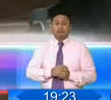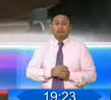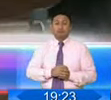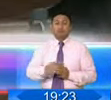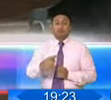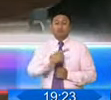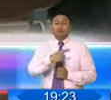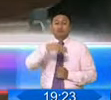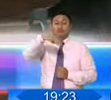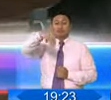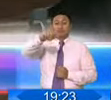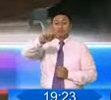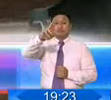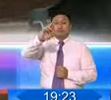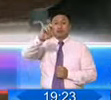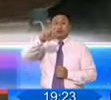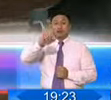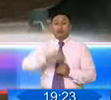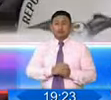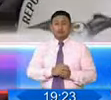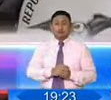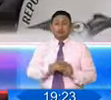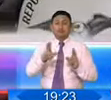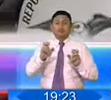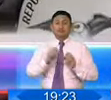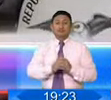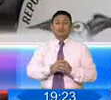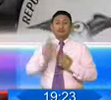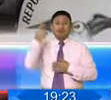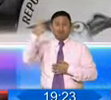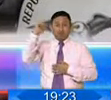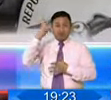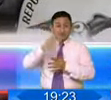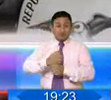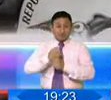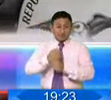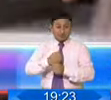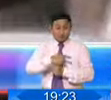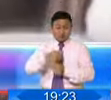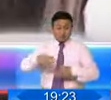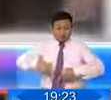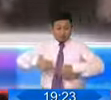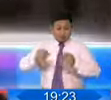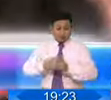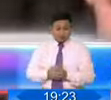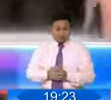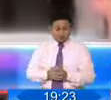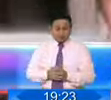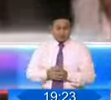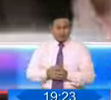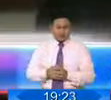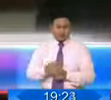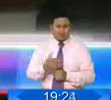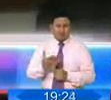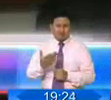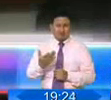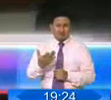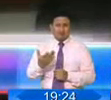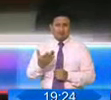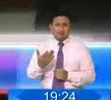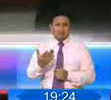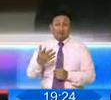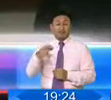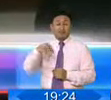Fernández de Córdoba, corrobora que el caso de la millonaria operación de seguridad en la Embajada de Ecuador en Londres no tiene precedentes. Porque el